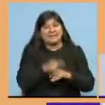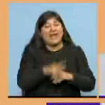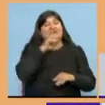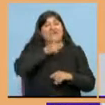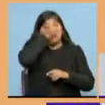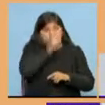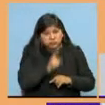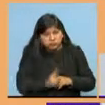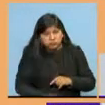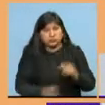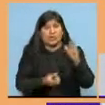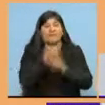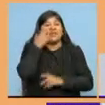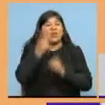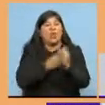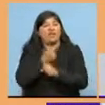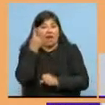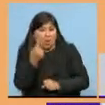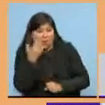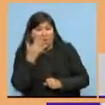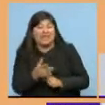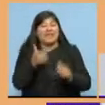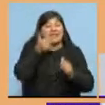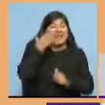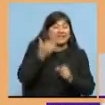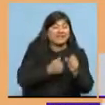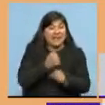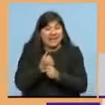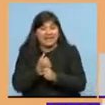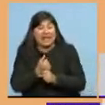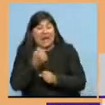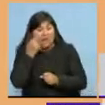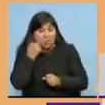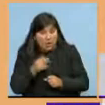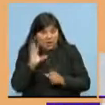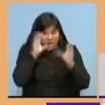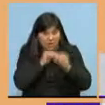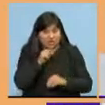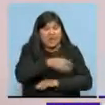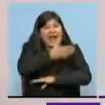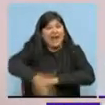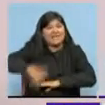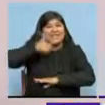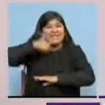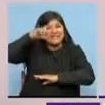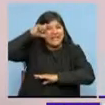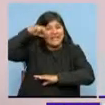20 horas el senador pérez 154 primero de bien senador pérez